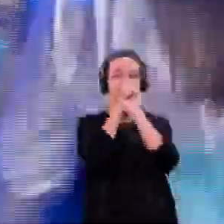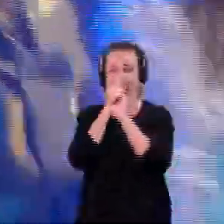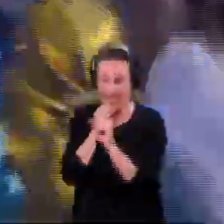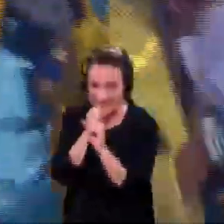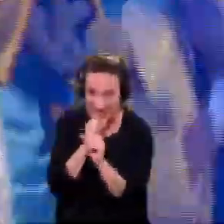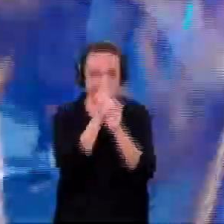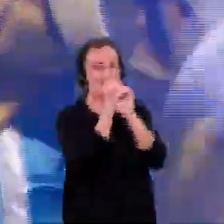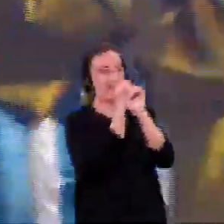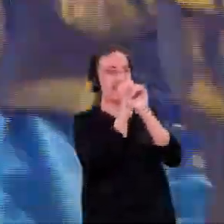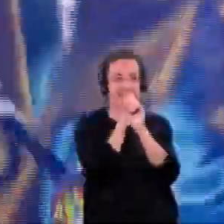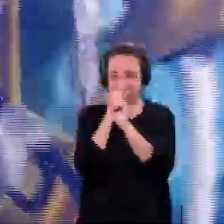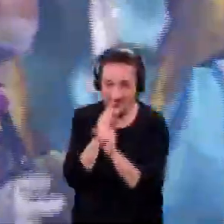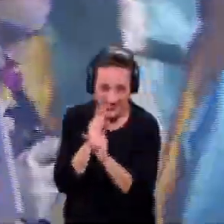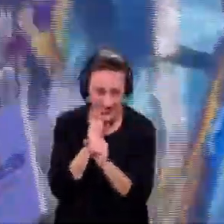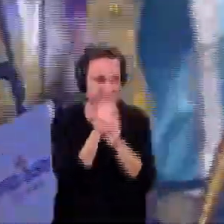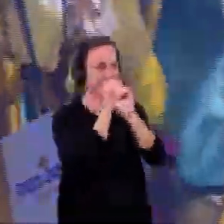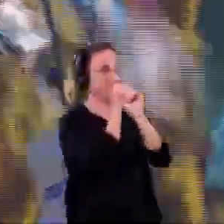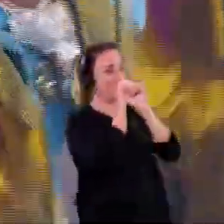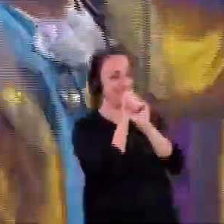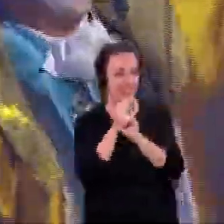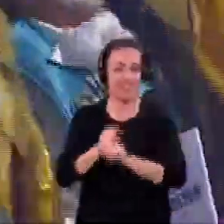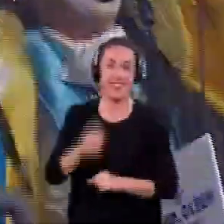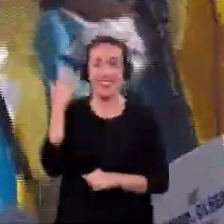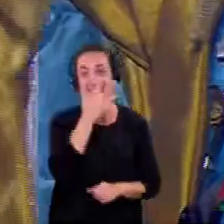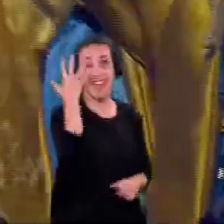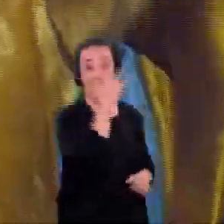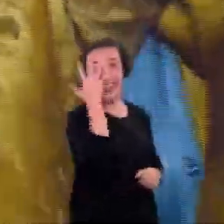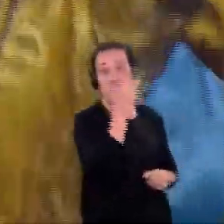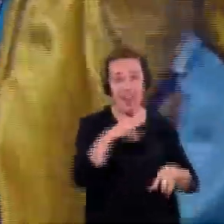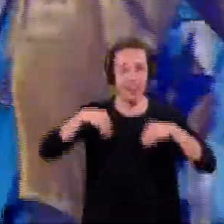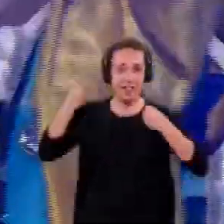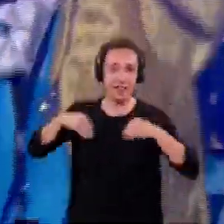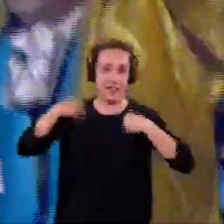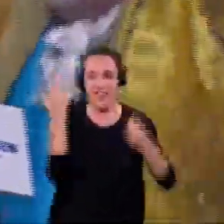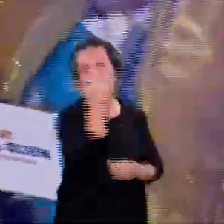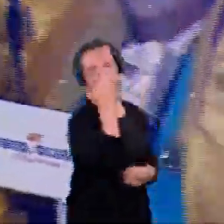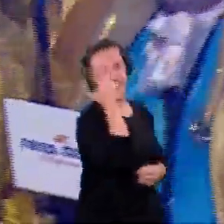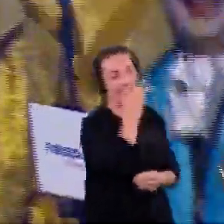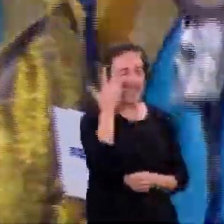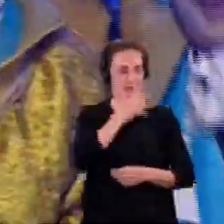Carnaval.